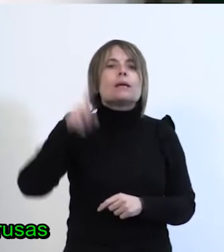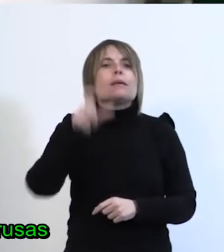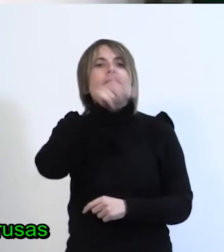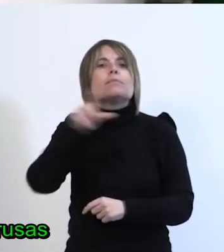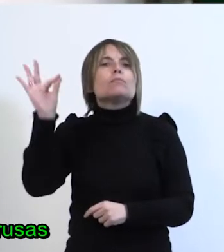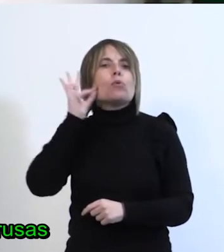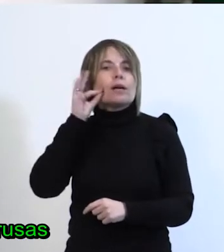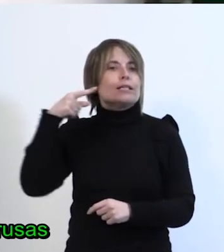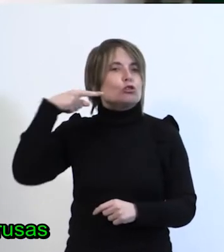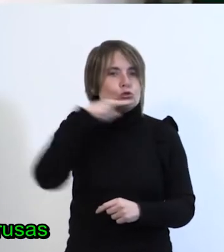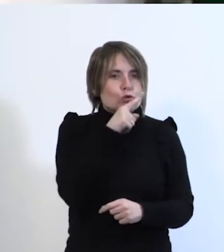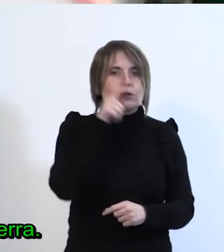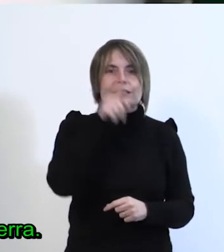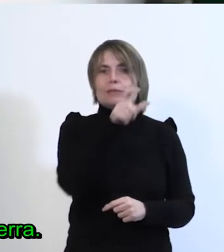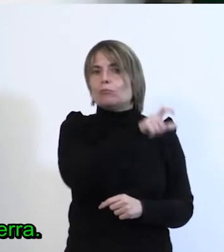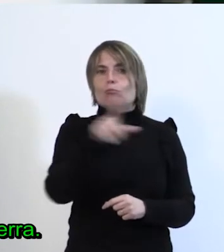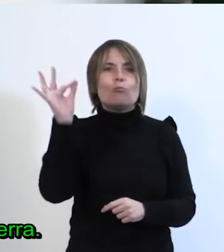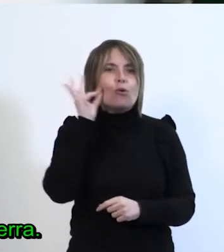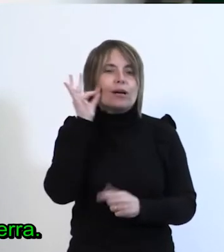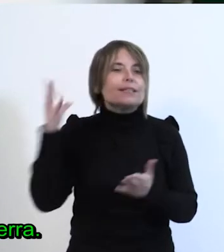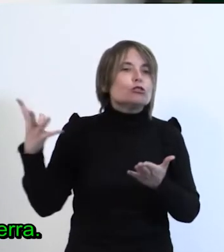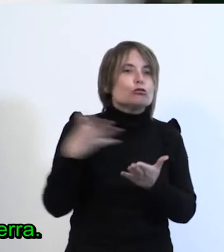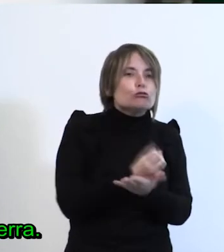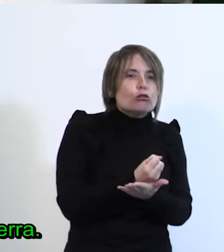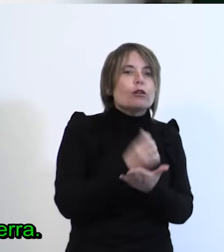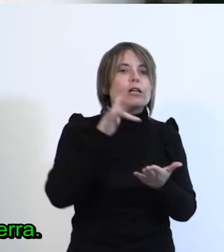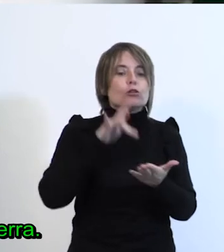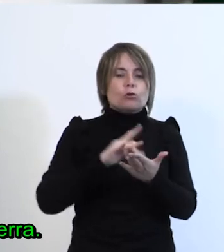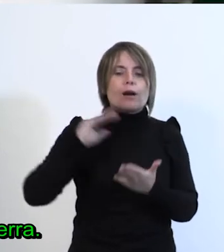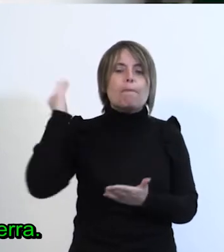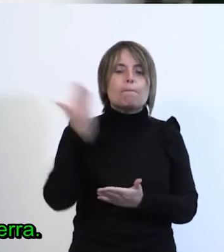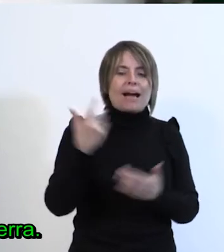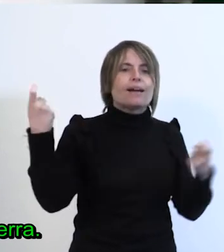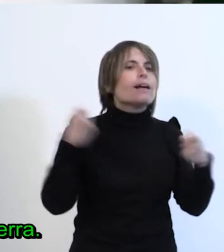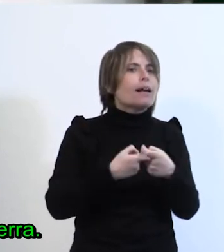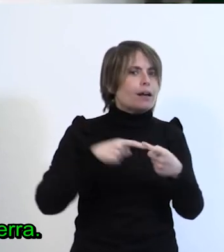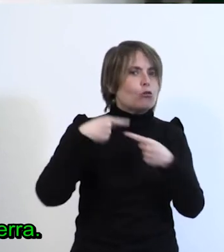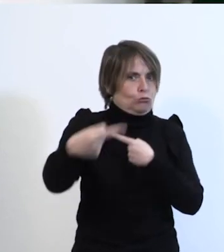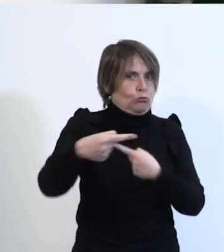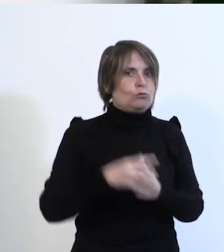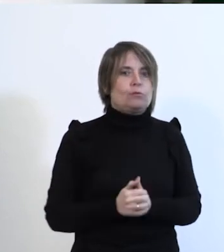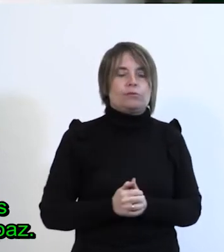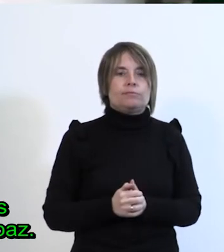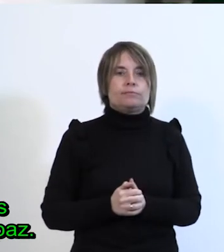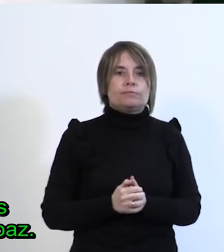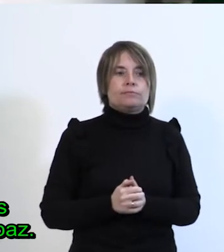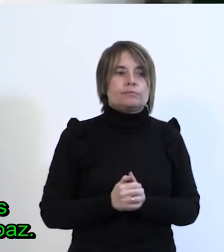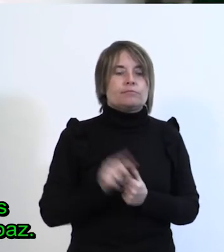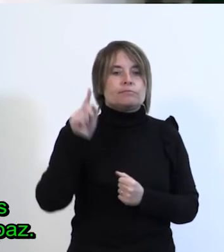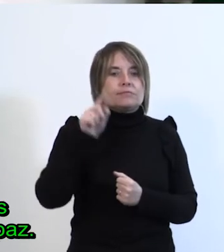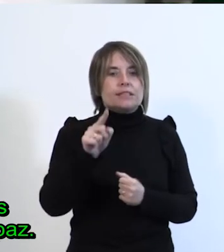pero hay que pensar también en las rusas y en todas las mujeres que van a tener un impacto de la guerra. Creo